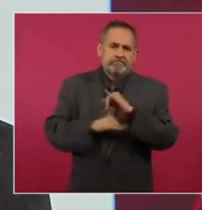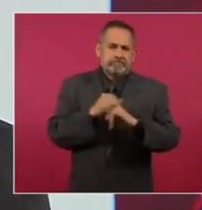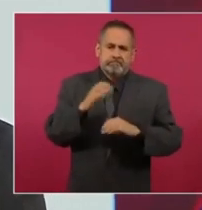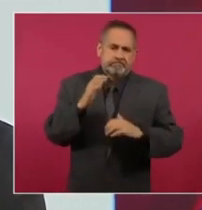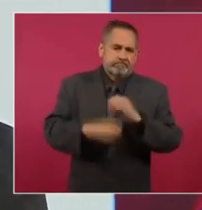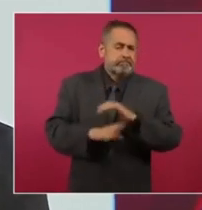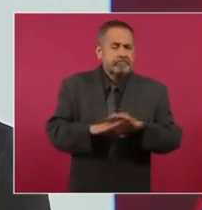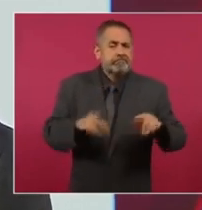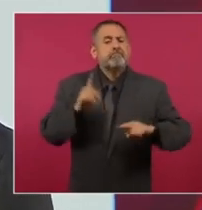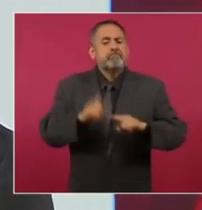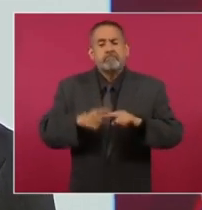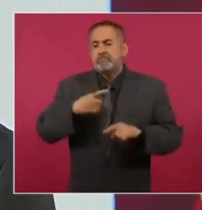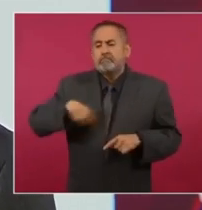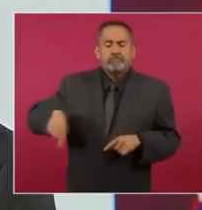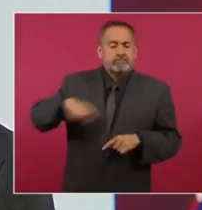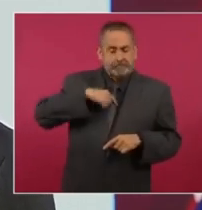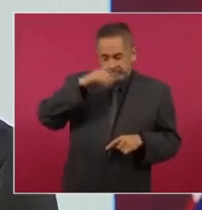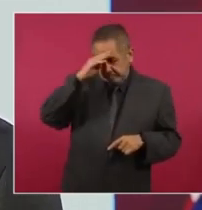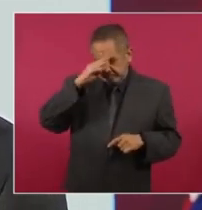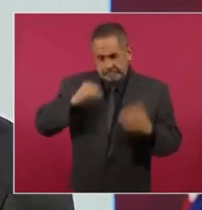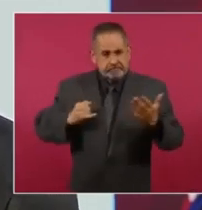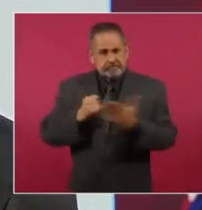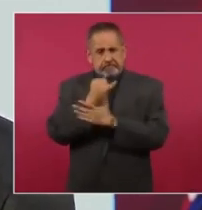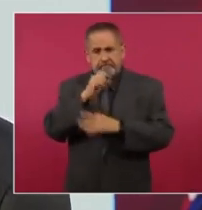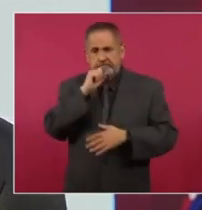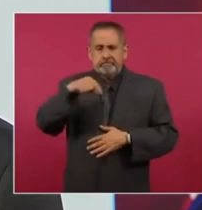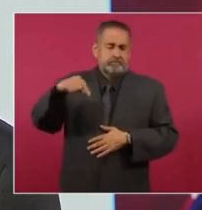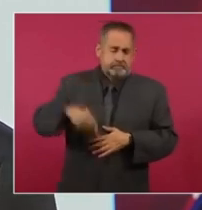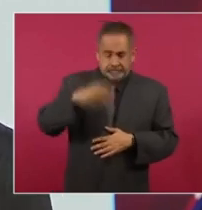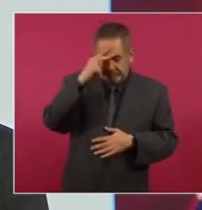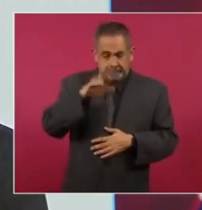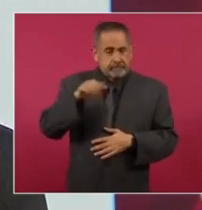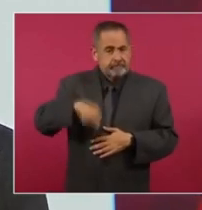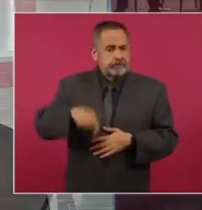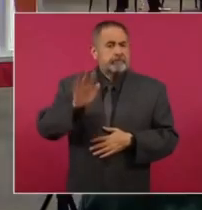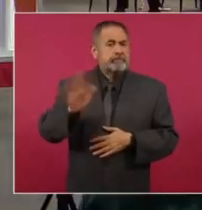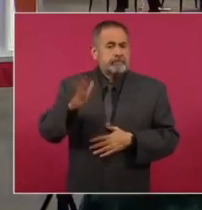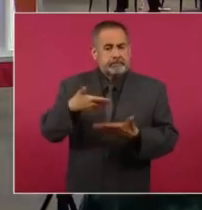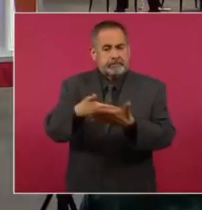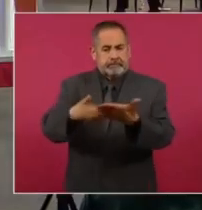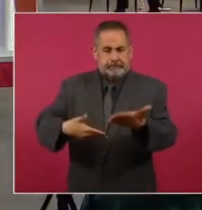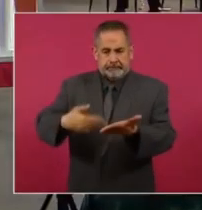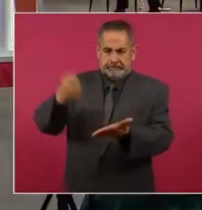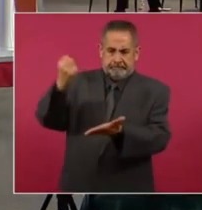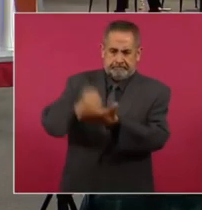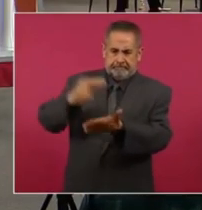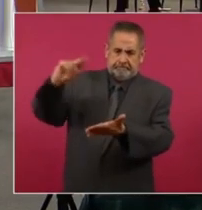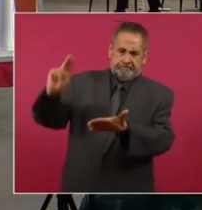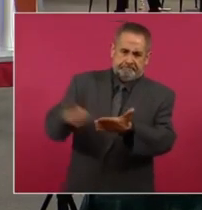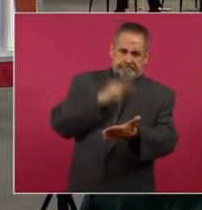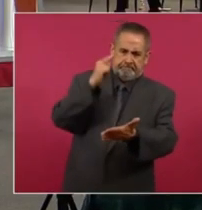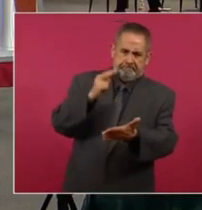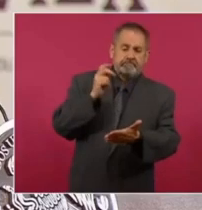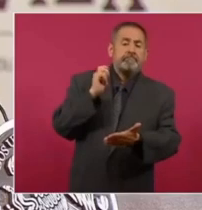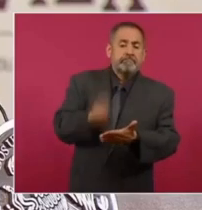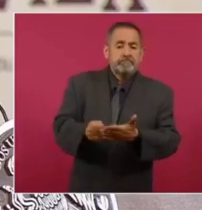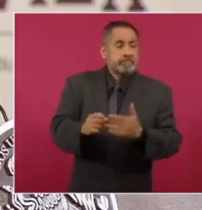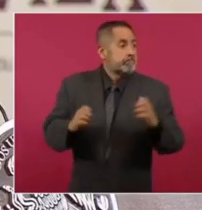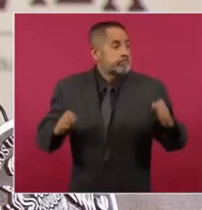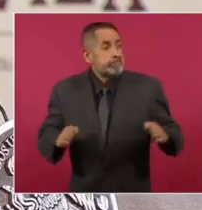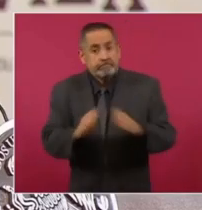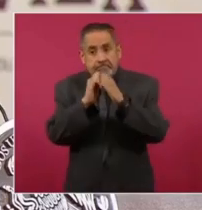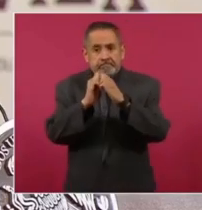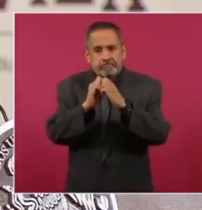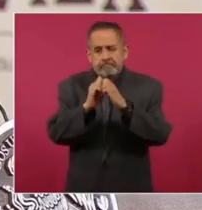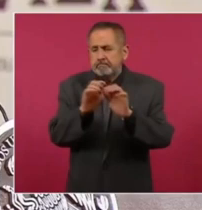decisión para el propio país. El presidente ha firmado un decreto que pone fin a la vigencia